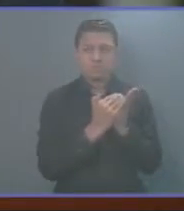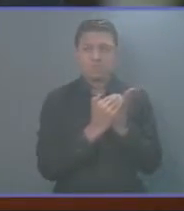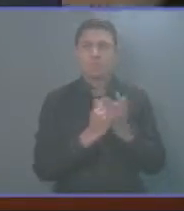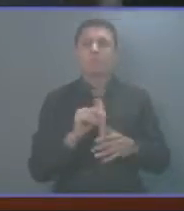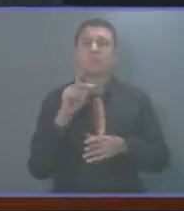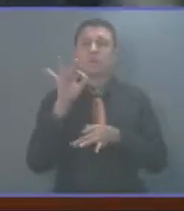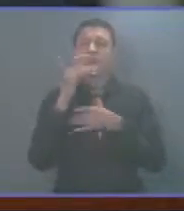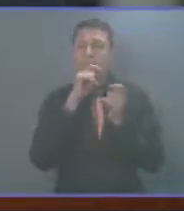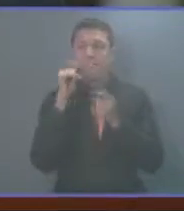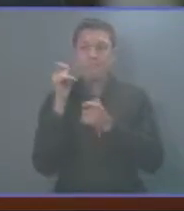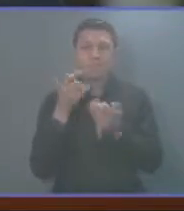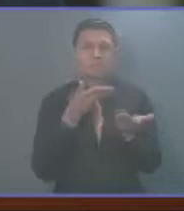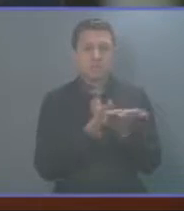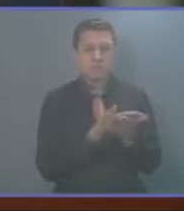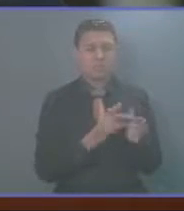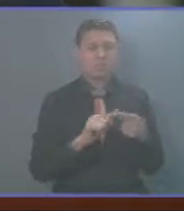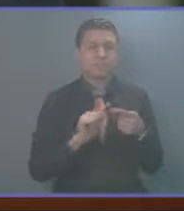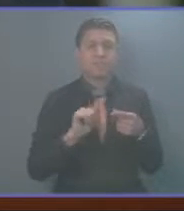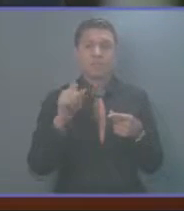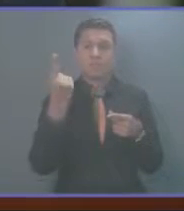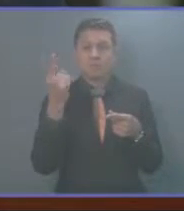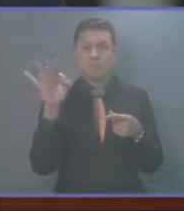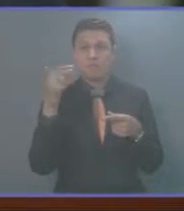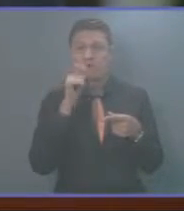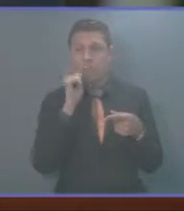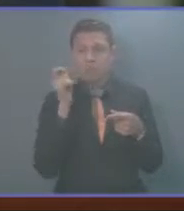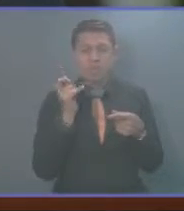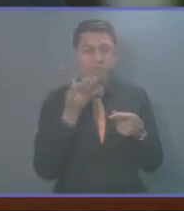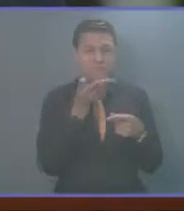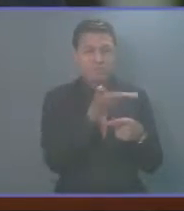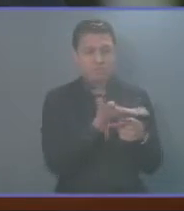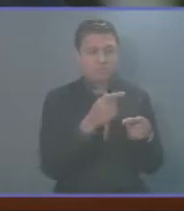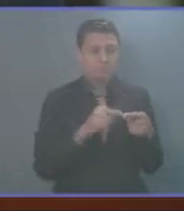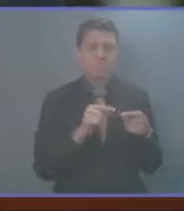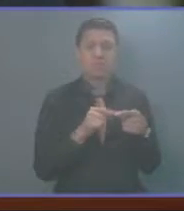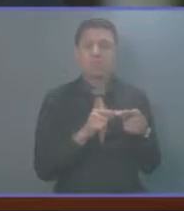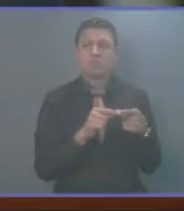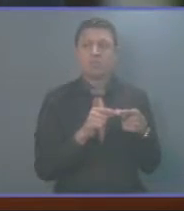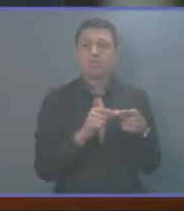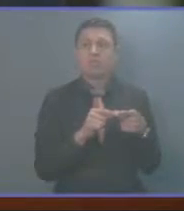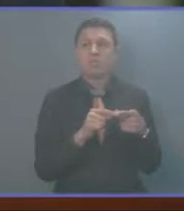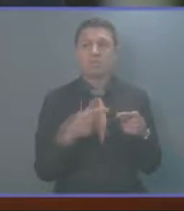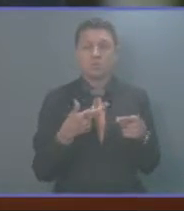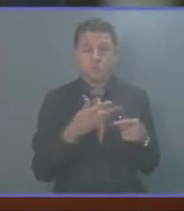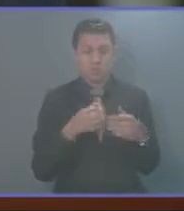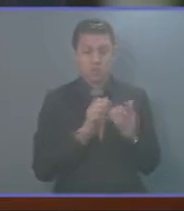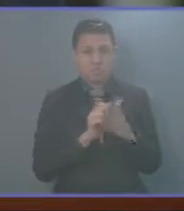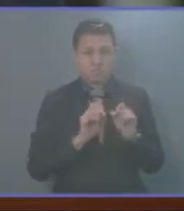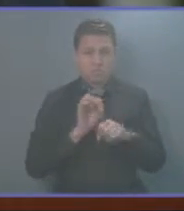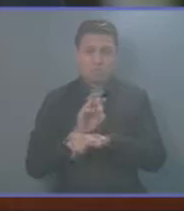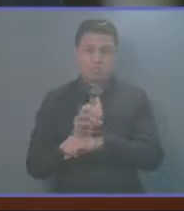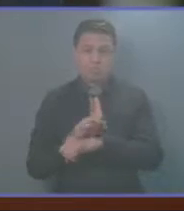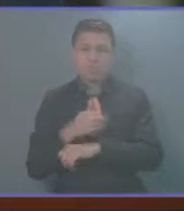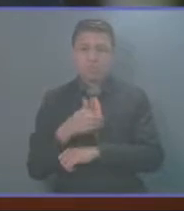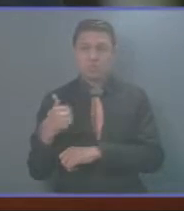tres piezas de correspondencia. La primera es para que el Ministerio de Agricultura pueda